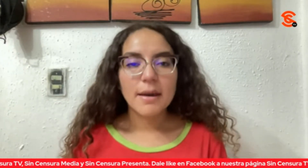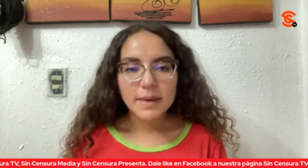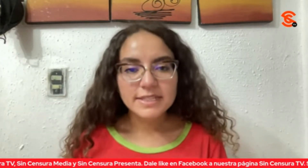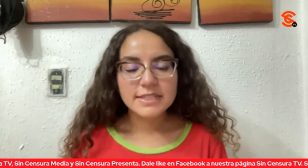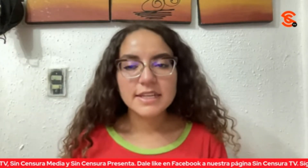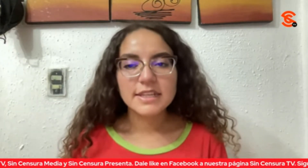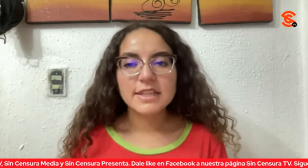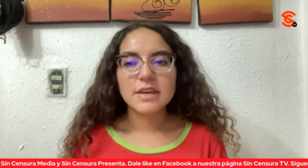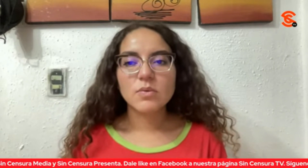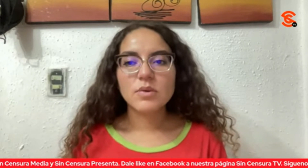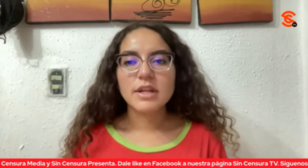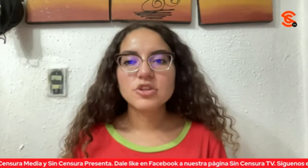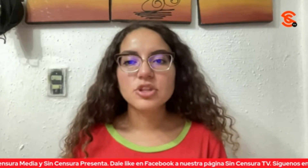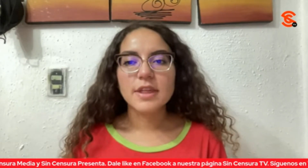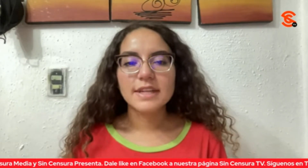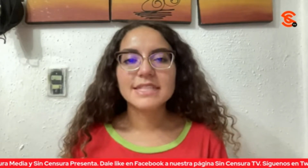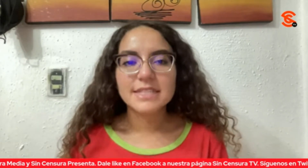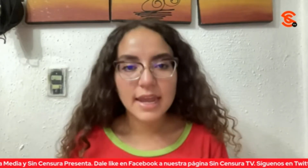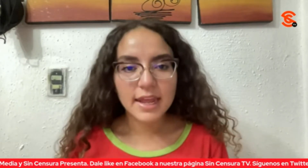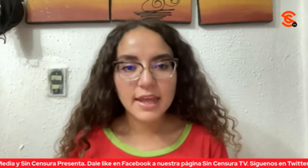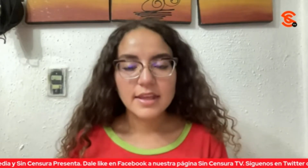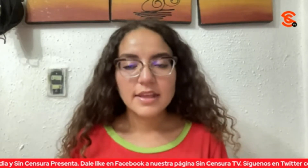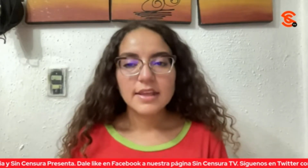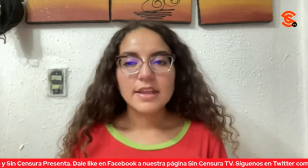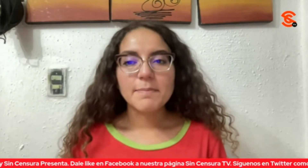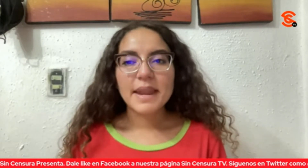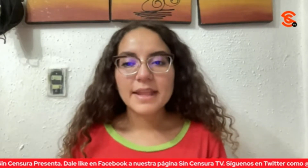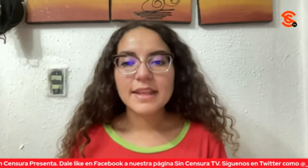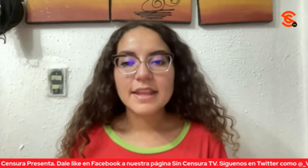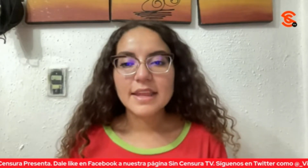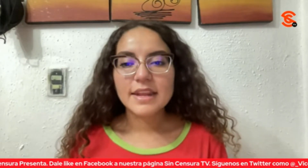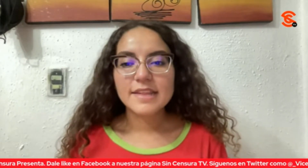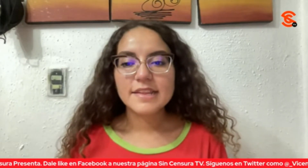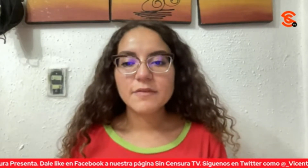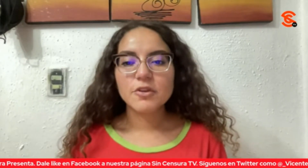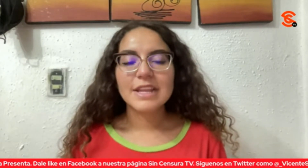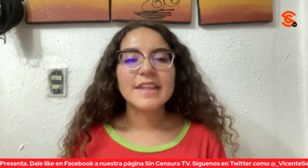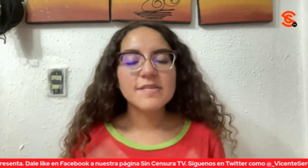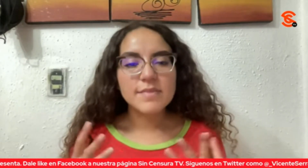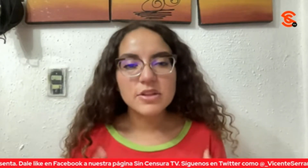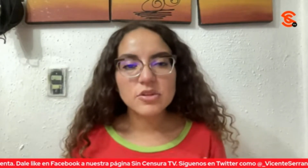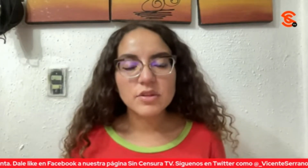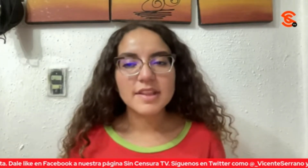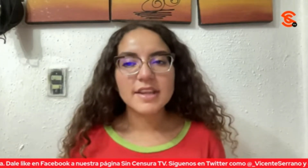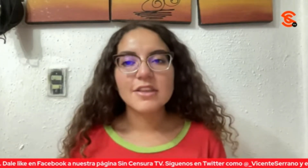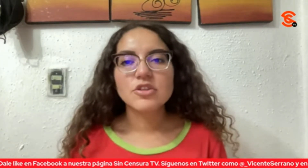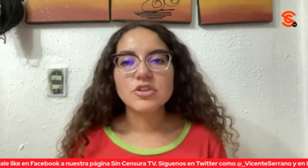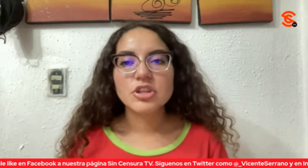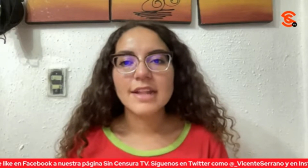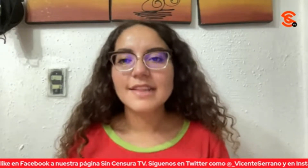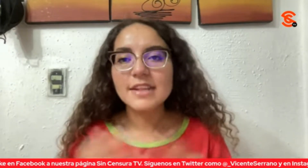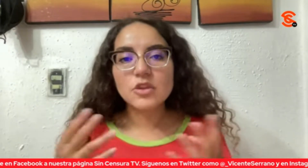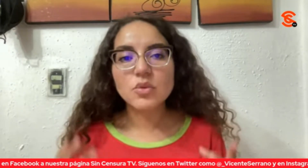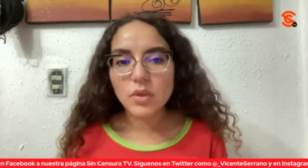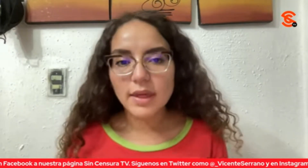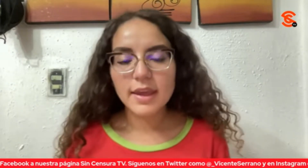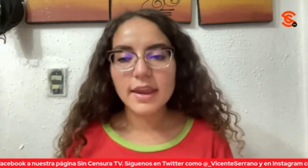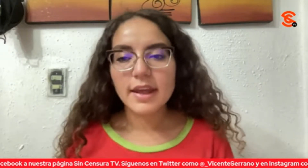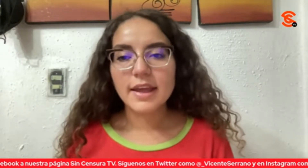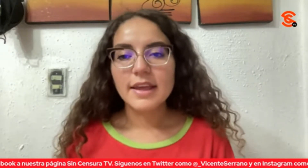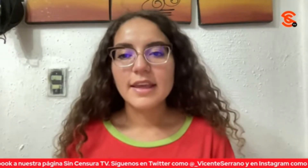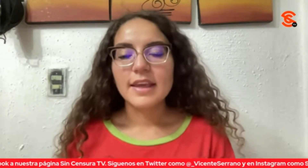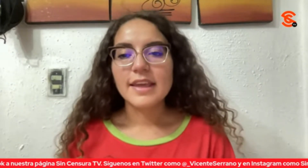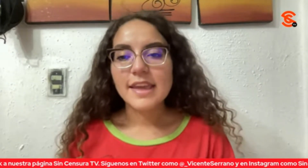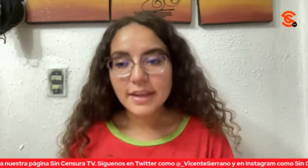sana, la base de una sociedad sana, y para tener este fortalecimiento del tejido social, sin